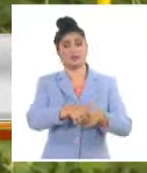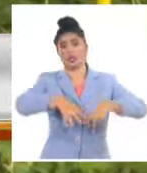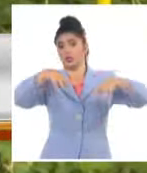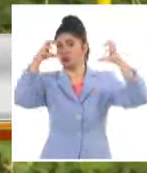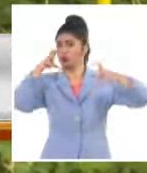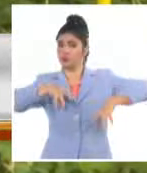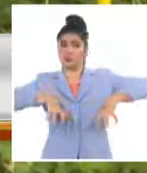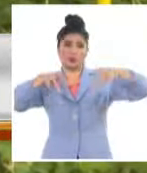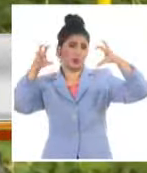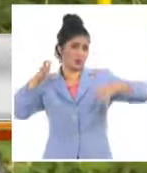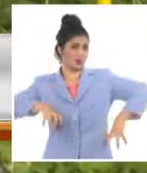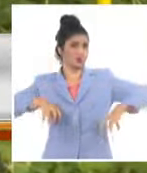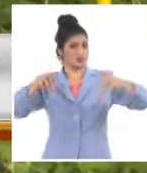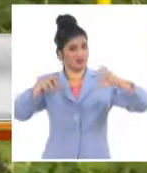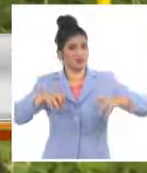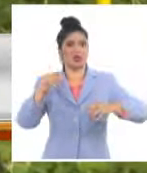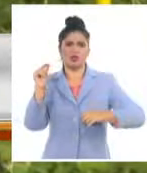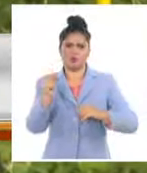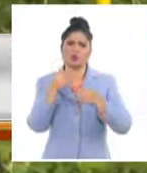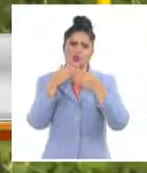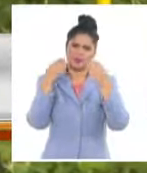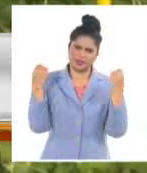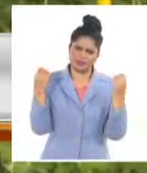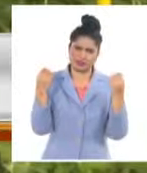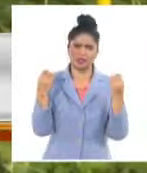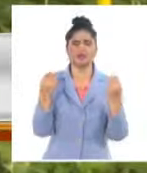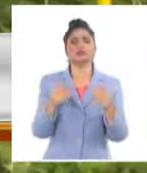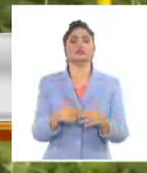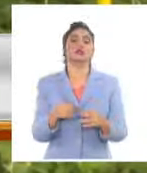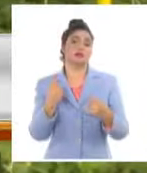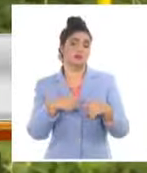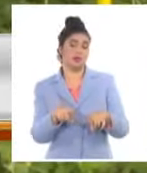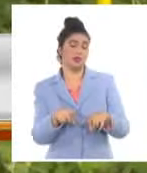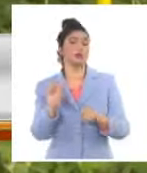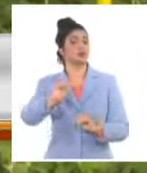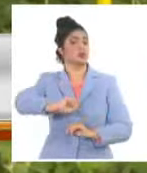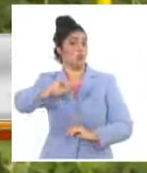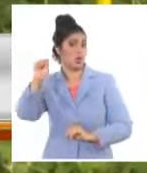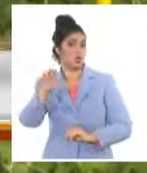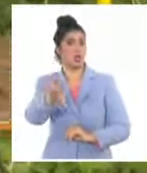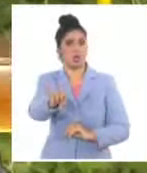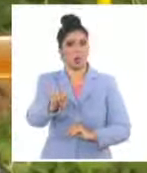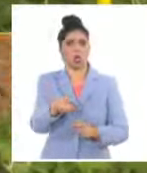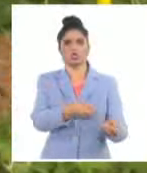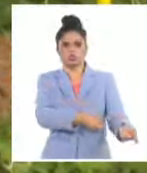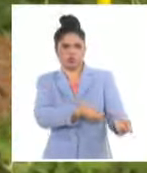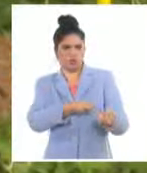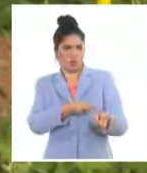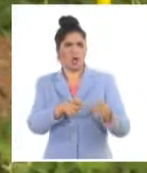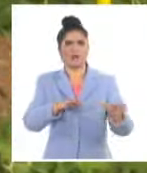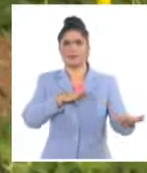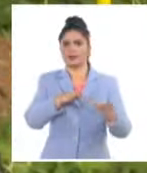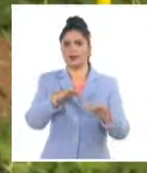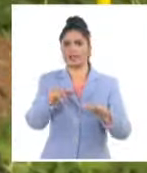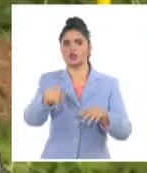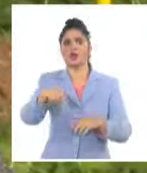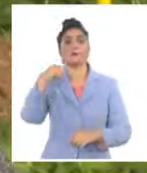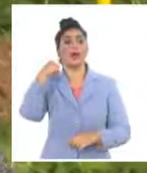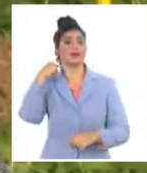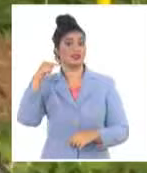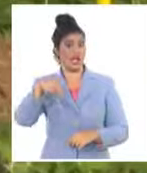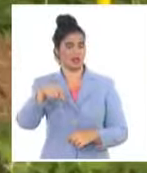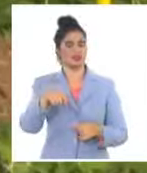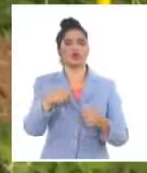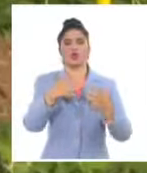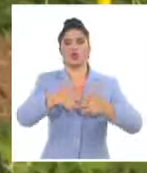alguna pérdida, pero bueno, logré tener alto rendimiento en la parte de la yuca, preparándome también para la campaña de este año. La producción